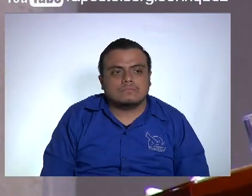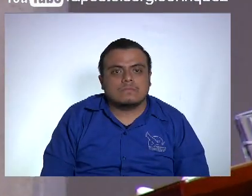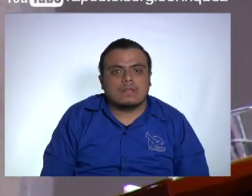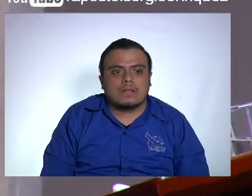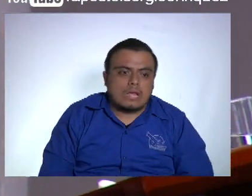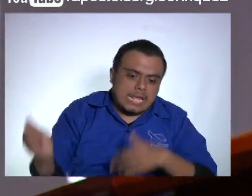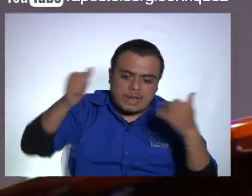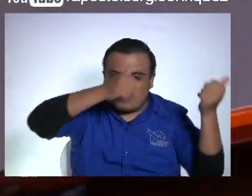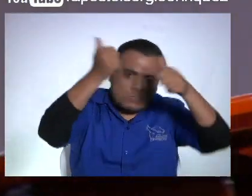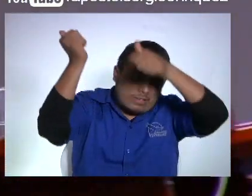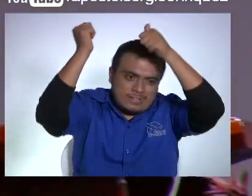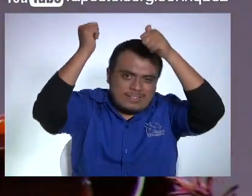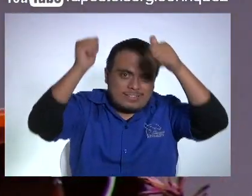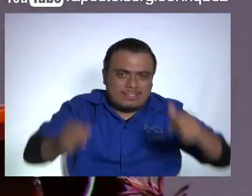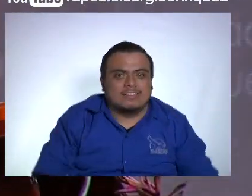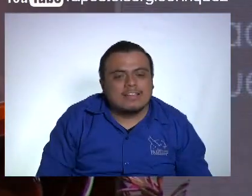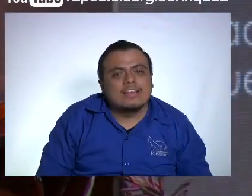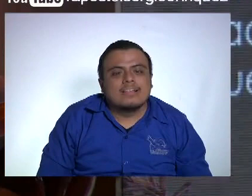Aleluya.